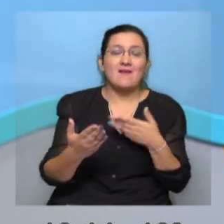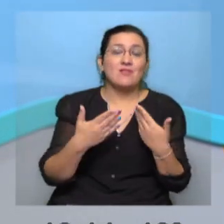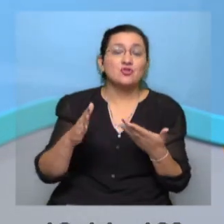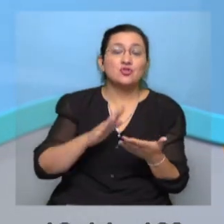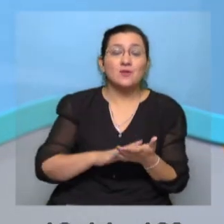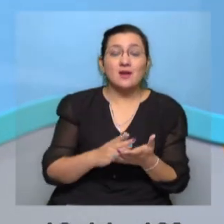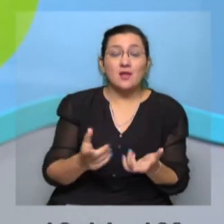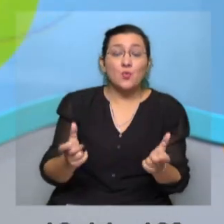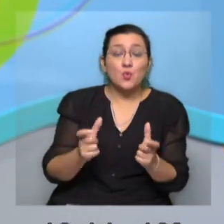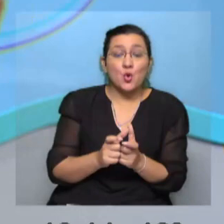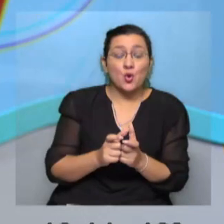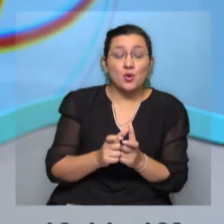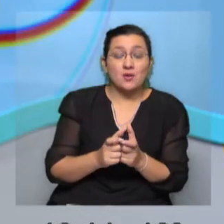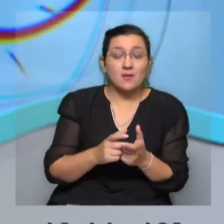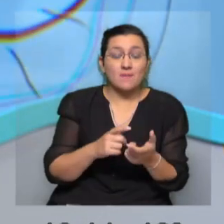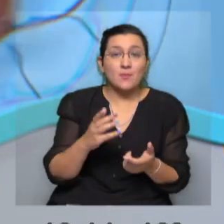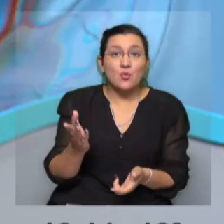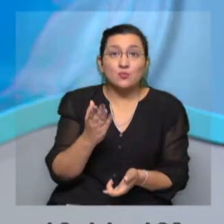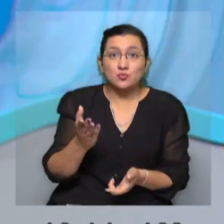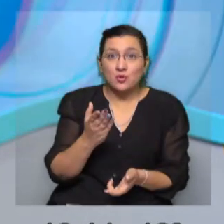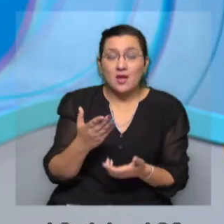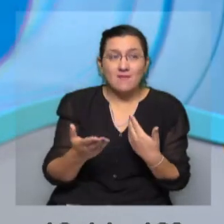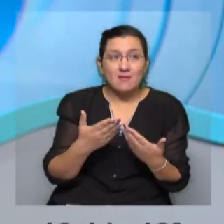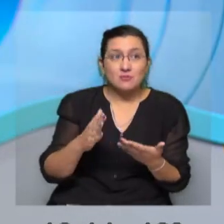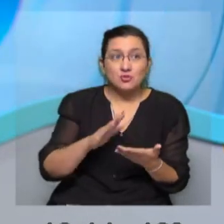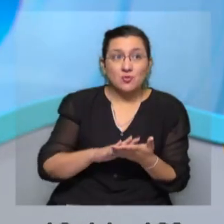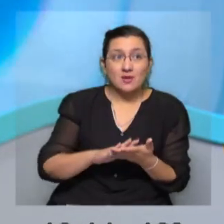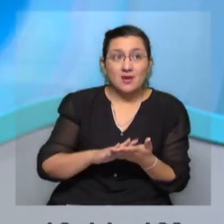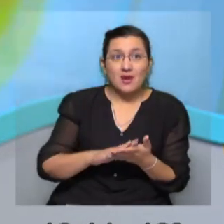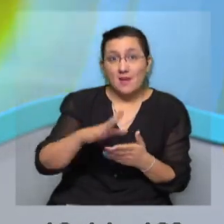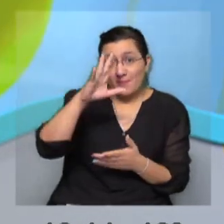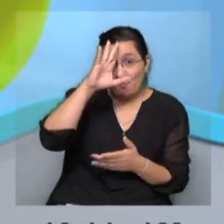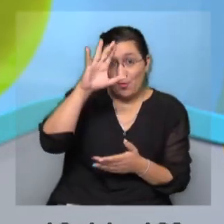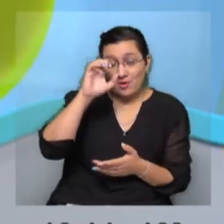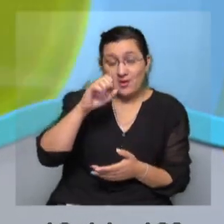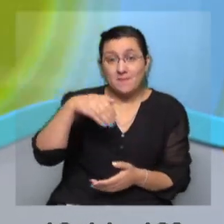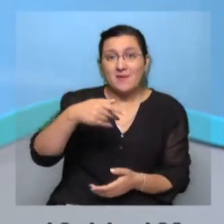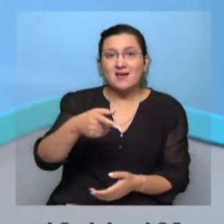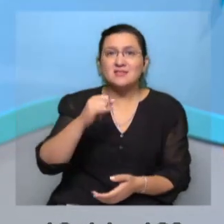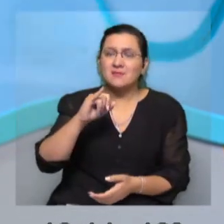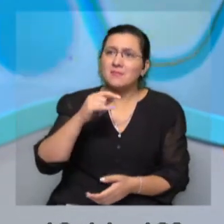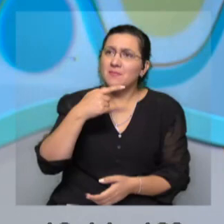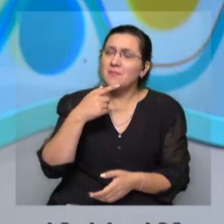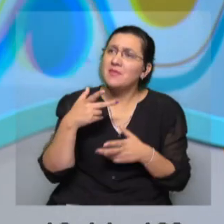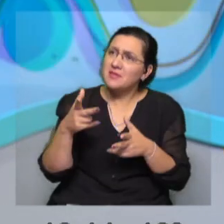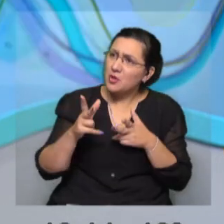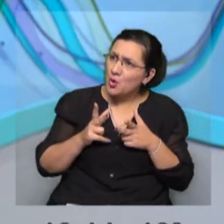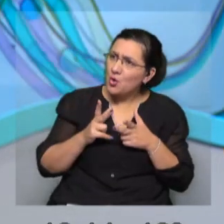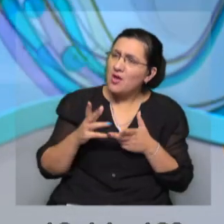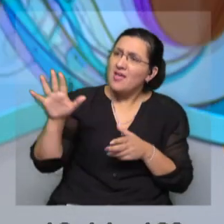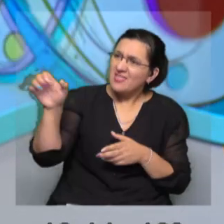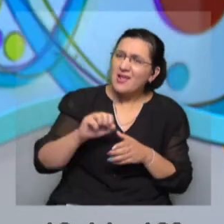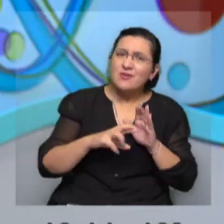de producción, buscábamos relacionarlo con esto de la memoria. Y me redobló la apuesta Maximiliano Pérez y me dijo, traigamos a uno de los referentes de